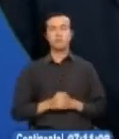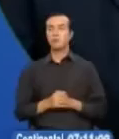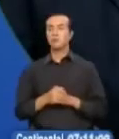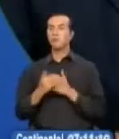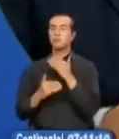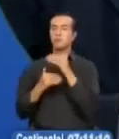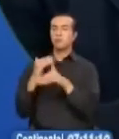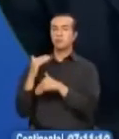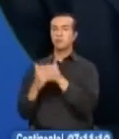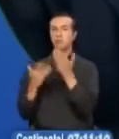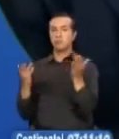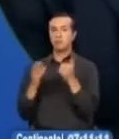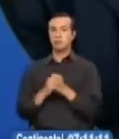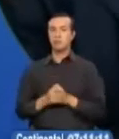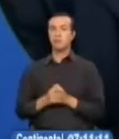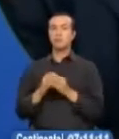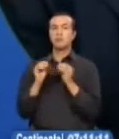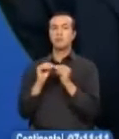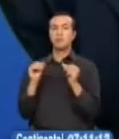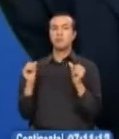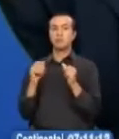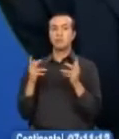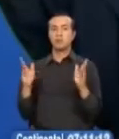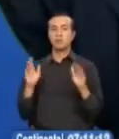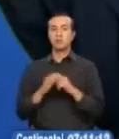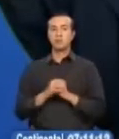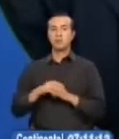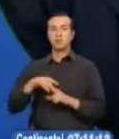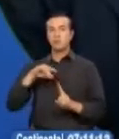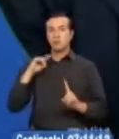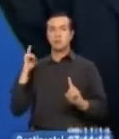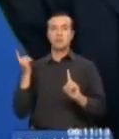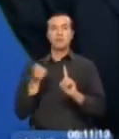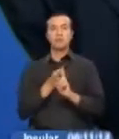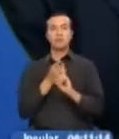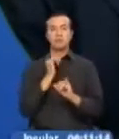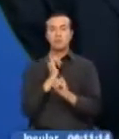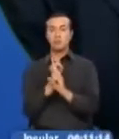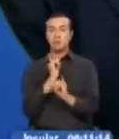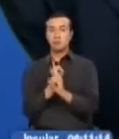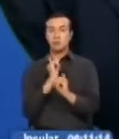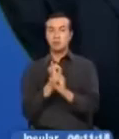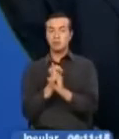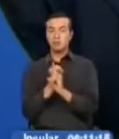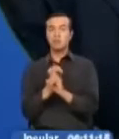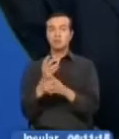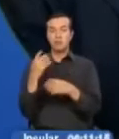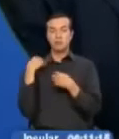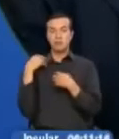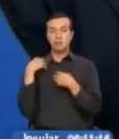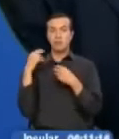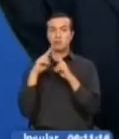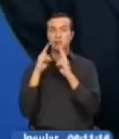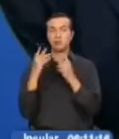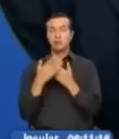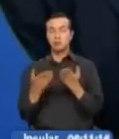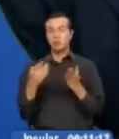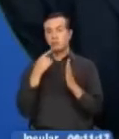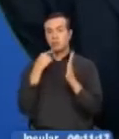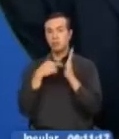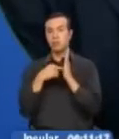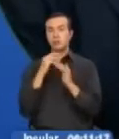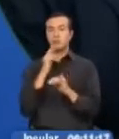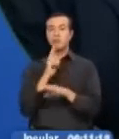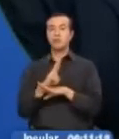proceso de calidad primero eso es hay una institucionalidad en el país que garantiza este tema en el